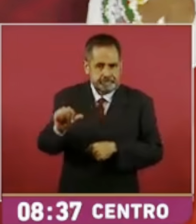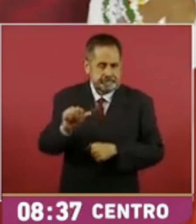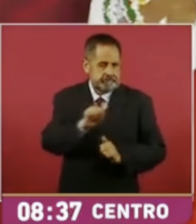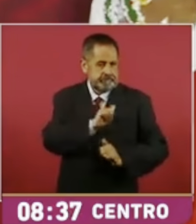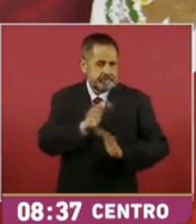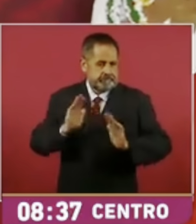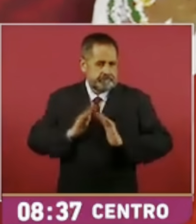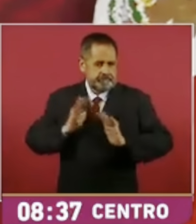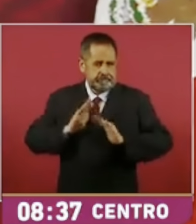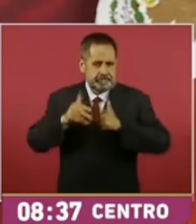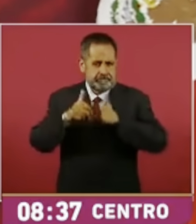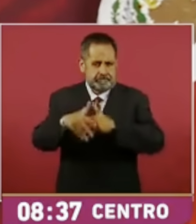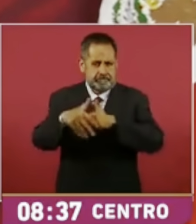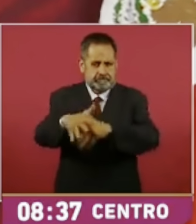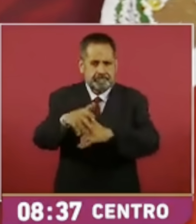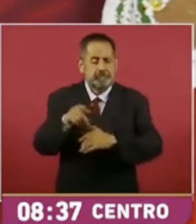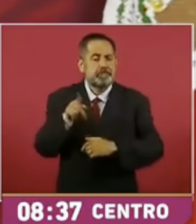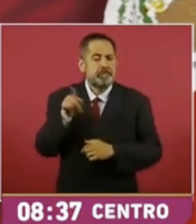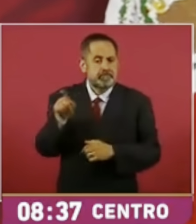militar